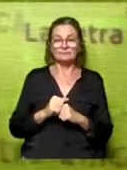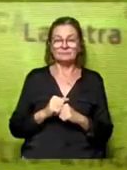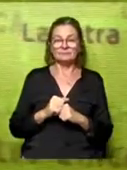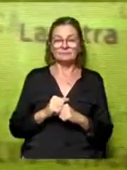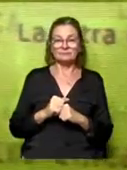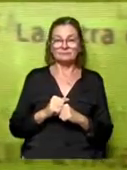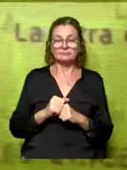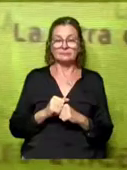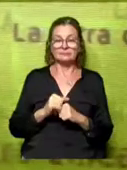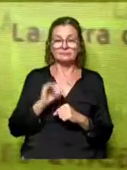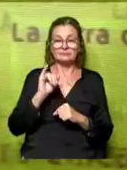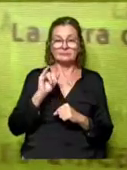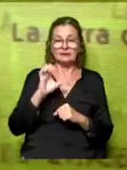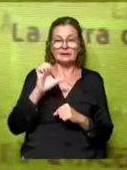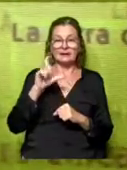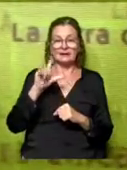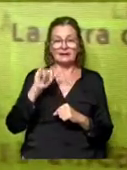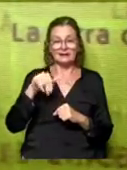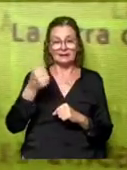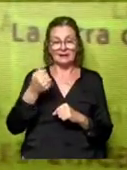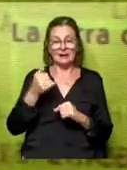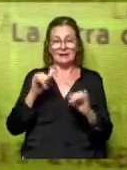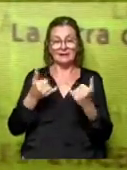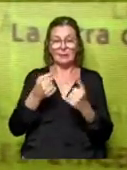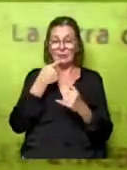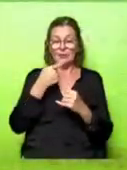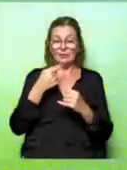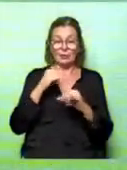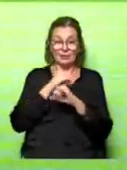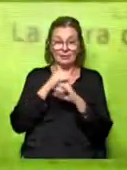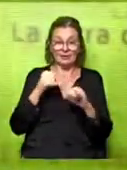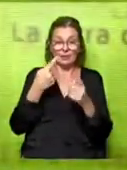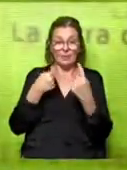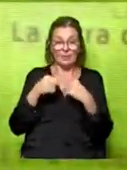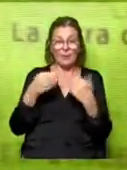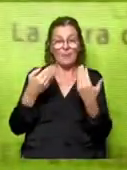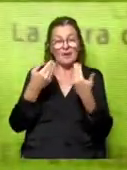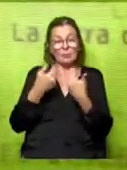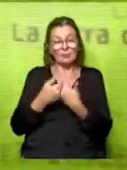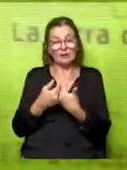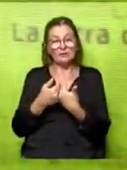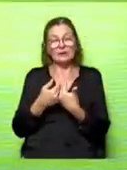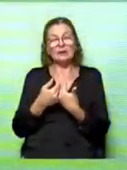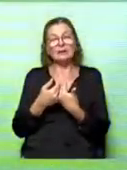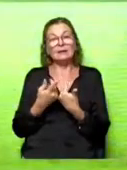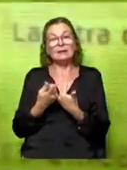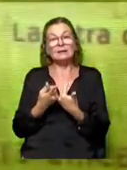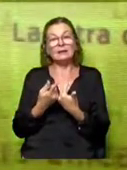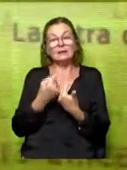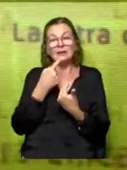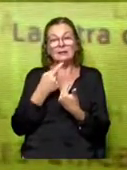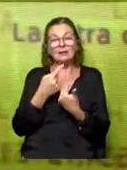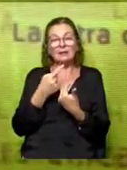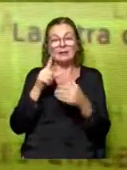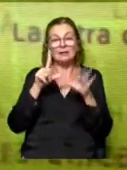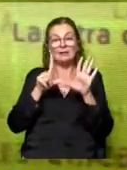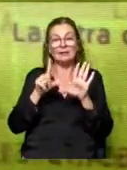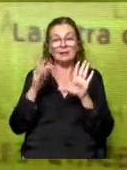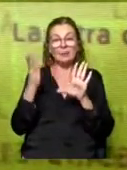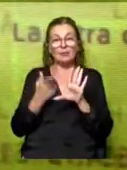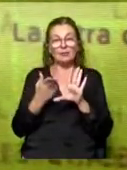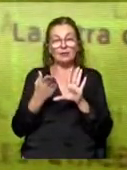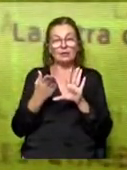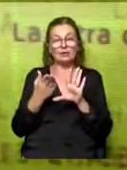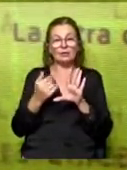Manejó Elina. Mauricio, ya vamos a ir cerrando, pero al menos preguntarte, ¿no? Ella mencionaba que hay un 7%